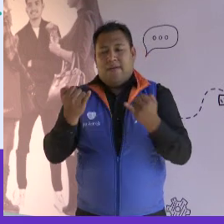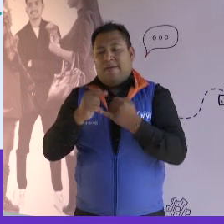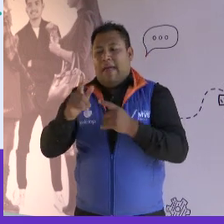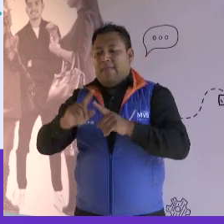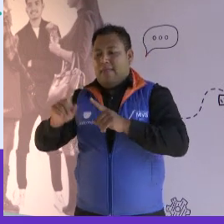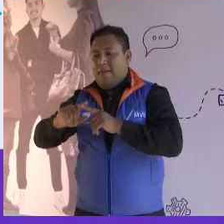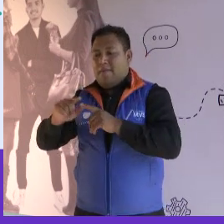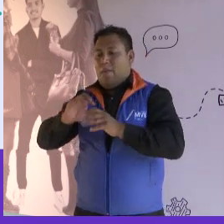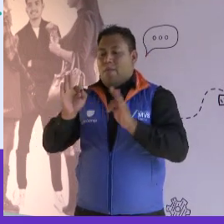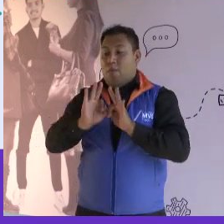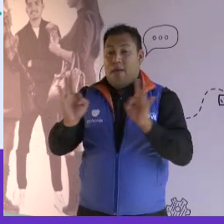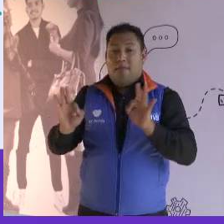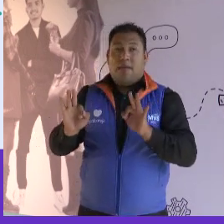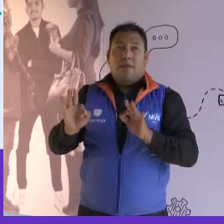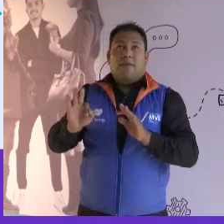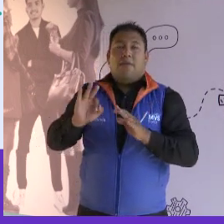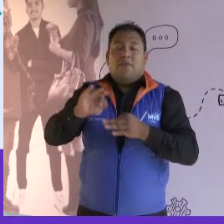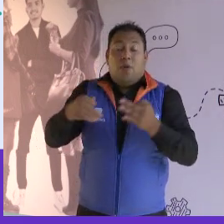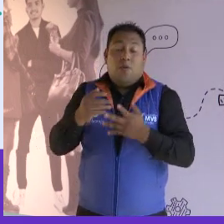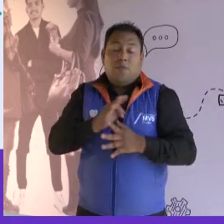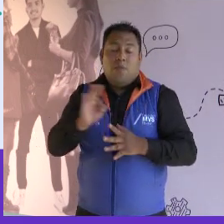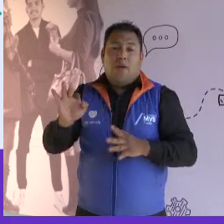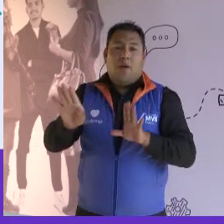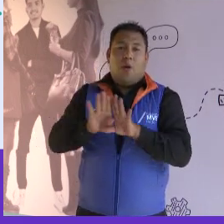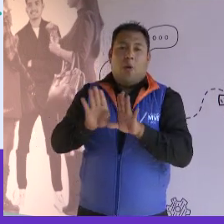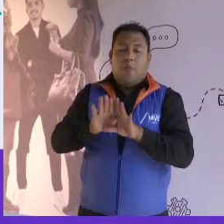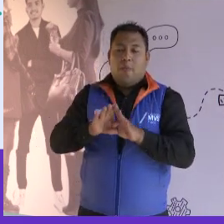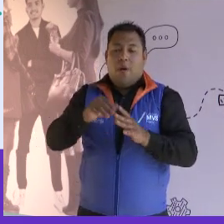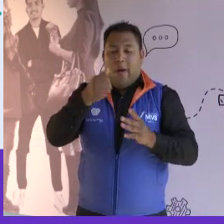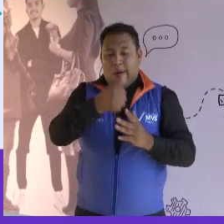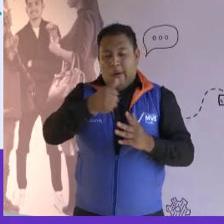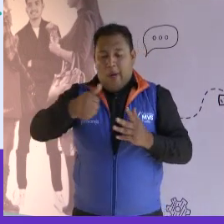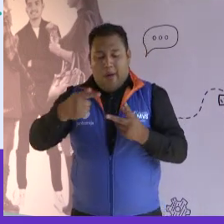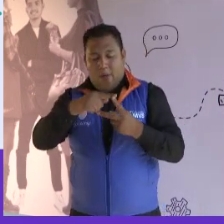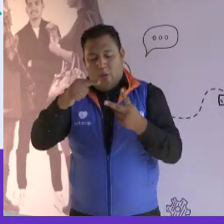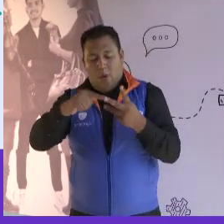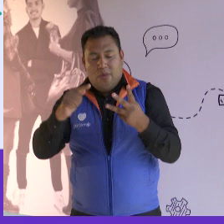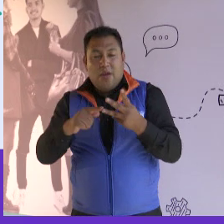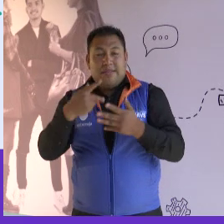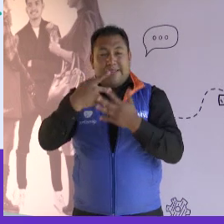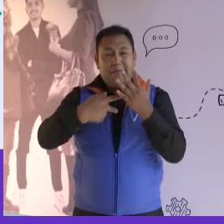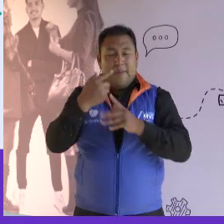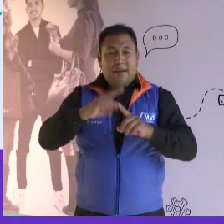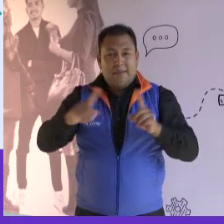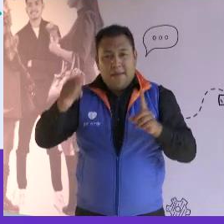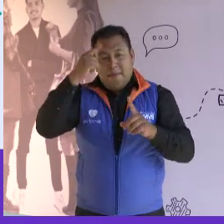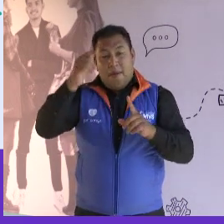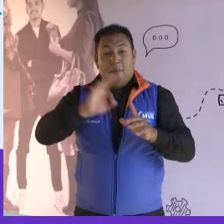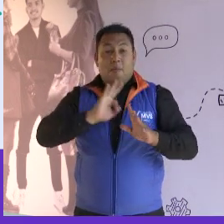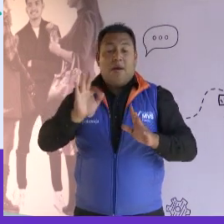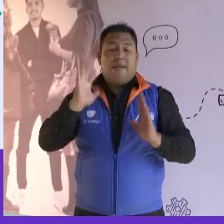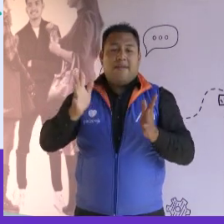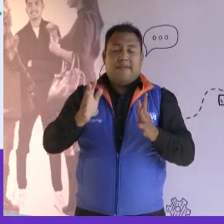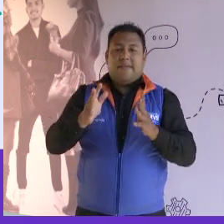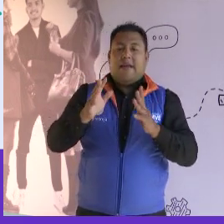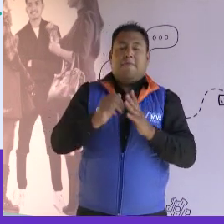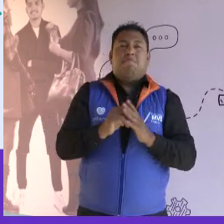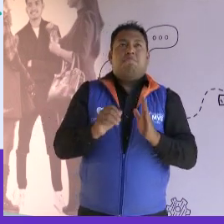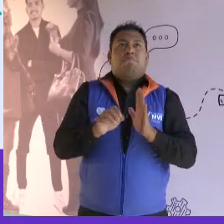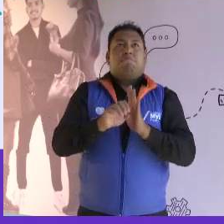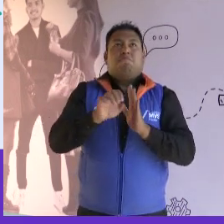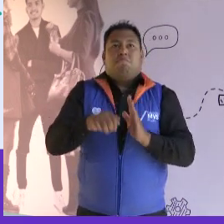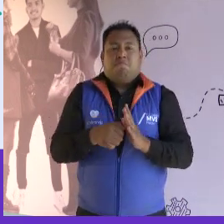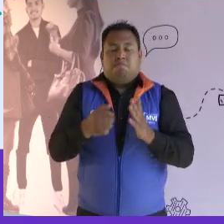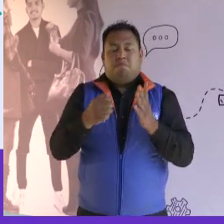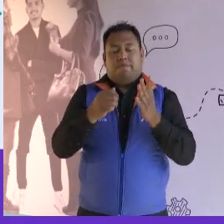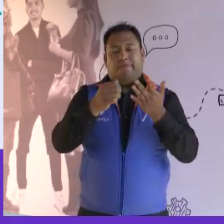modelo de innovación ahora lo replican jóvenes en diferentes regiones, quienes aprenden a través del modelo STEAM, precisamente de ciencia,